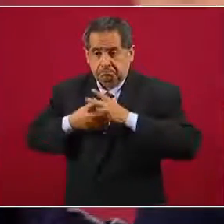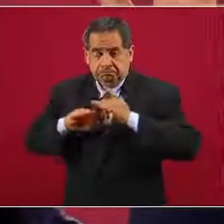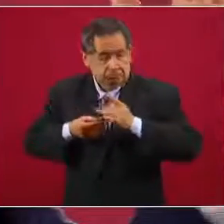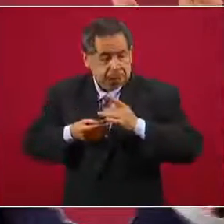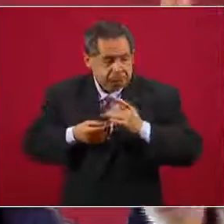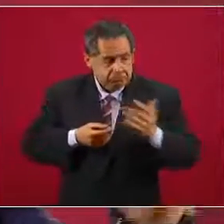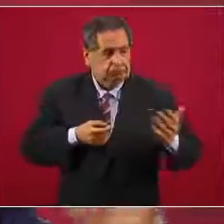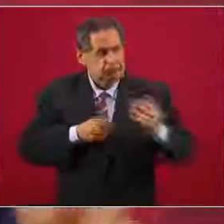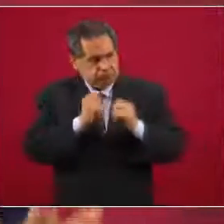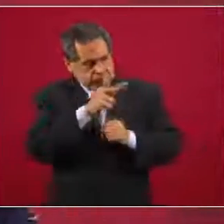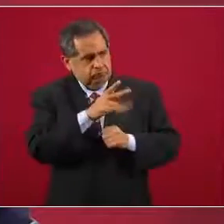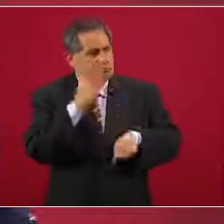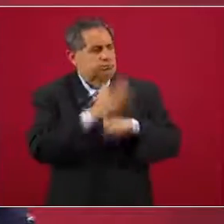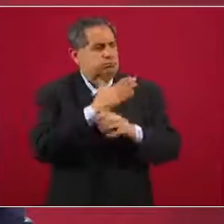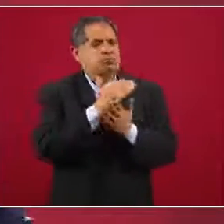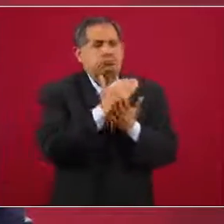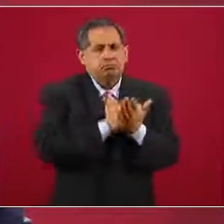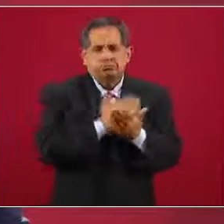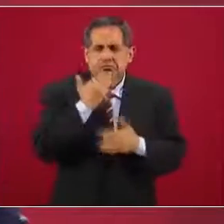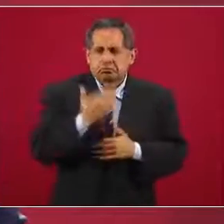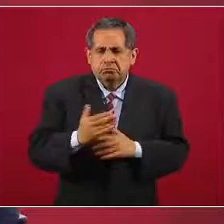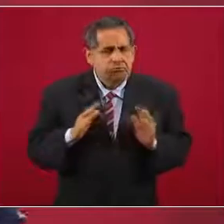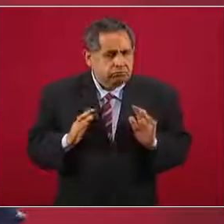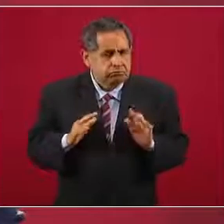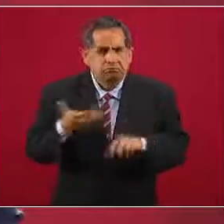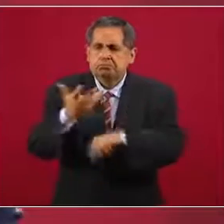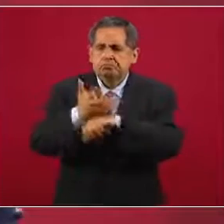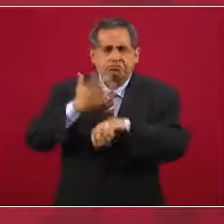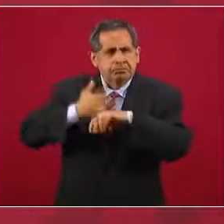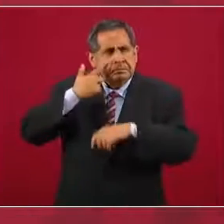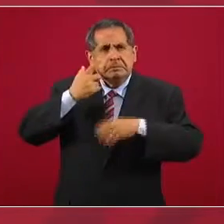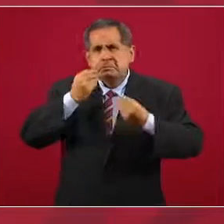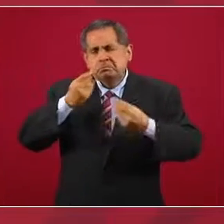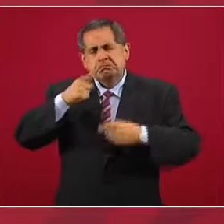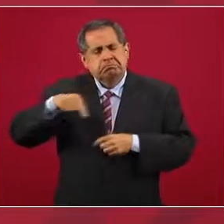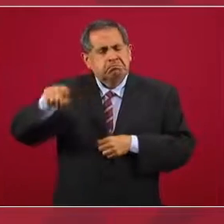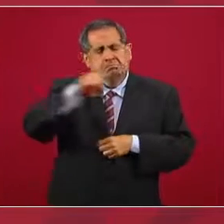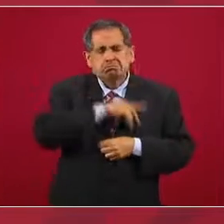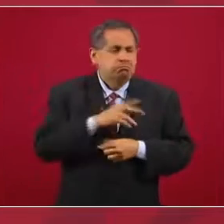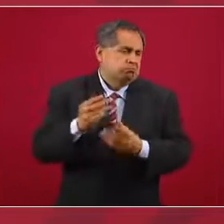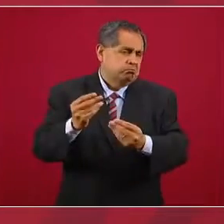es lo más común.